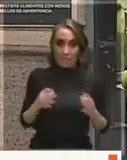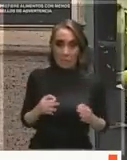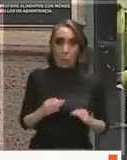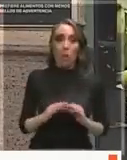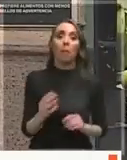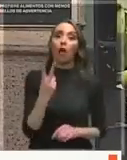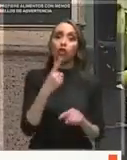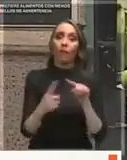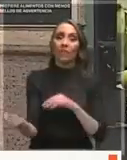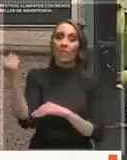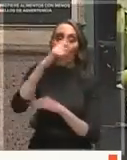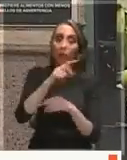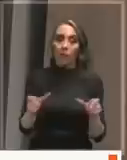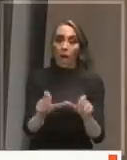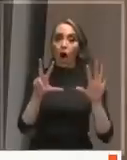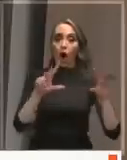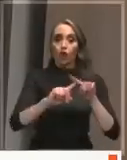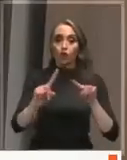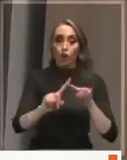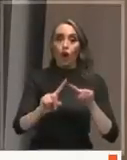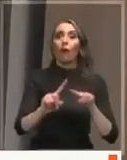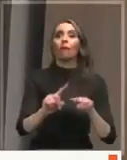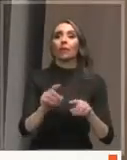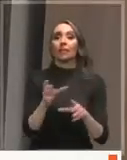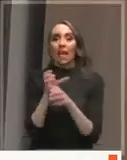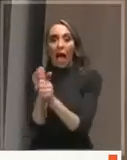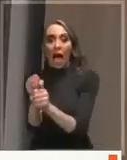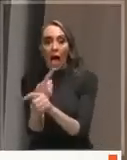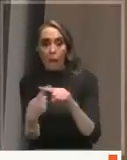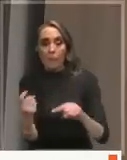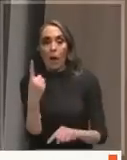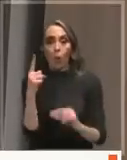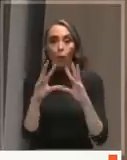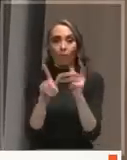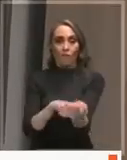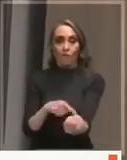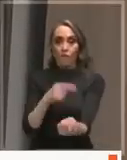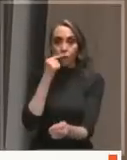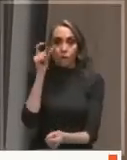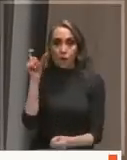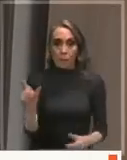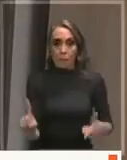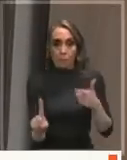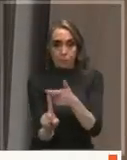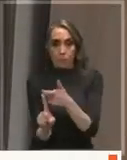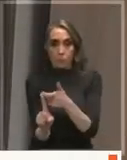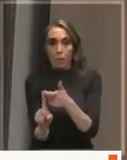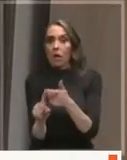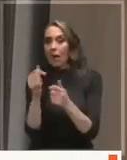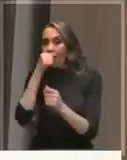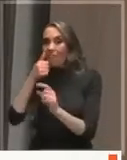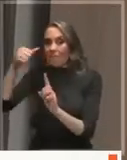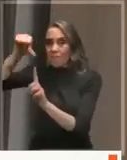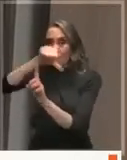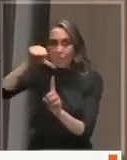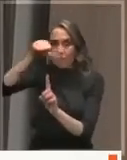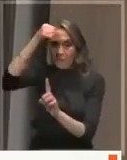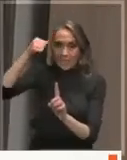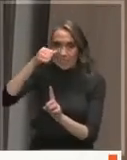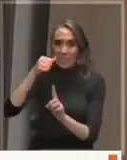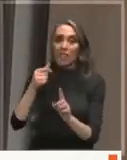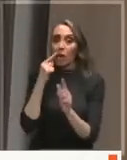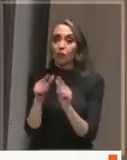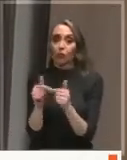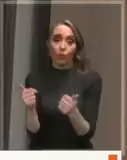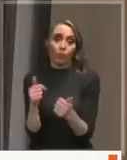eso? 8 amenazas de extorsión. Uno cuyo familiar ha sido bañado y rociado en benzina. Otro sobrino